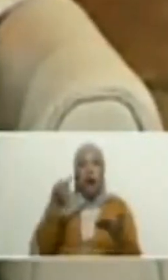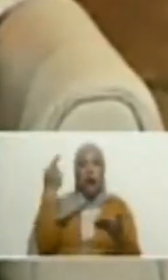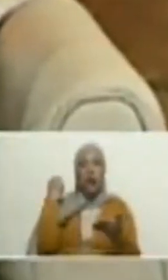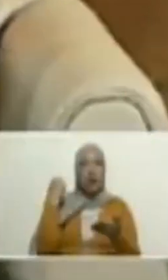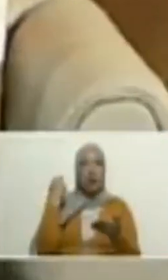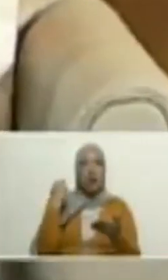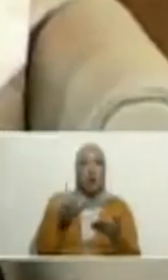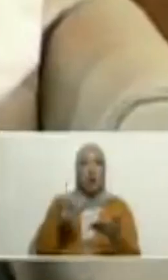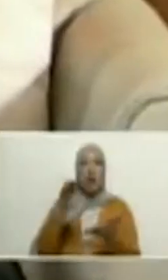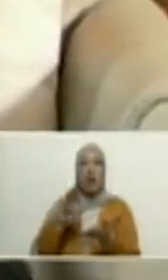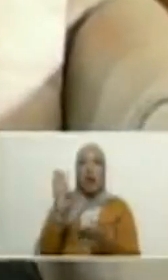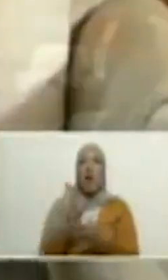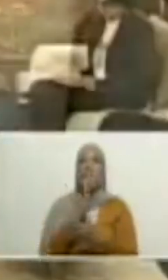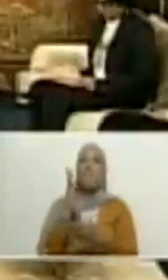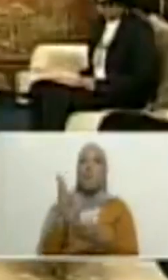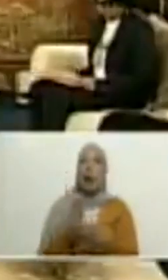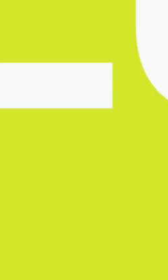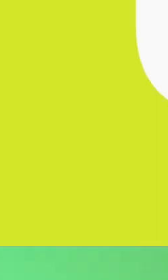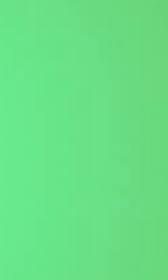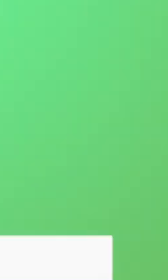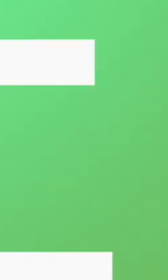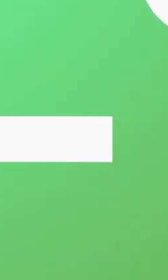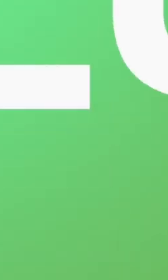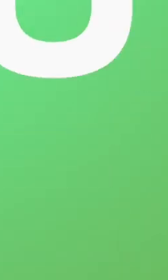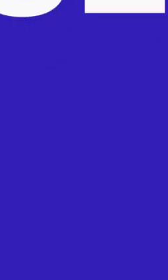en la ciudad de Bridgeton, capital de Barbados.